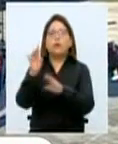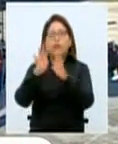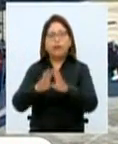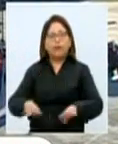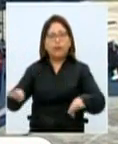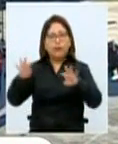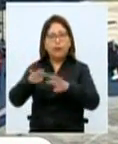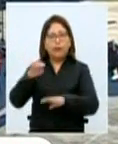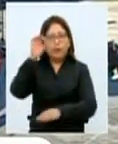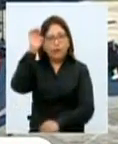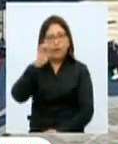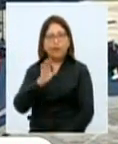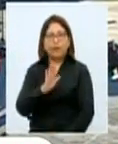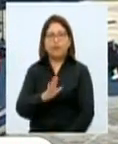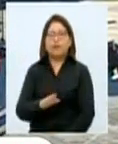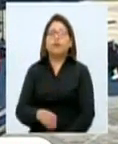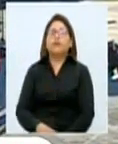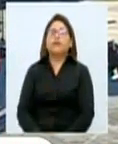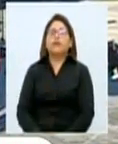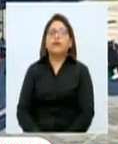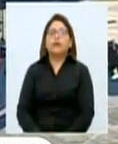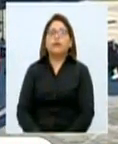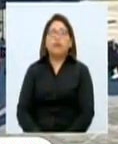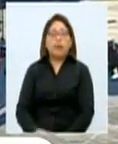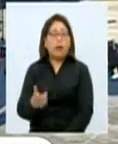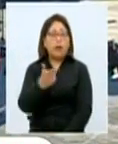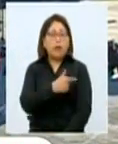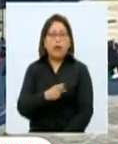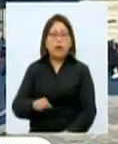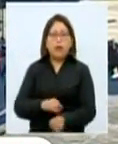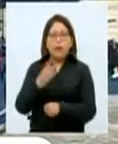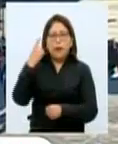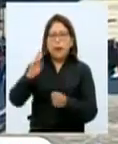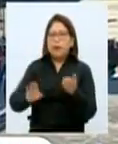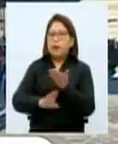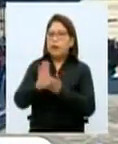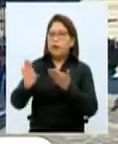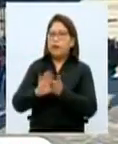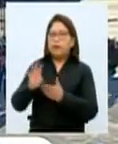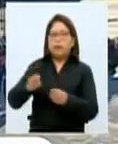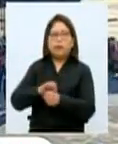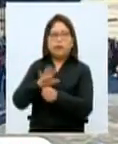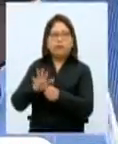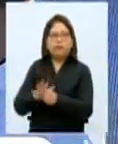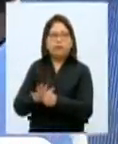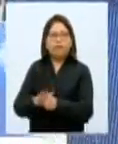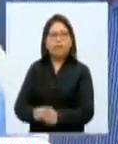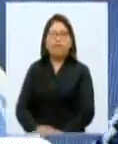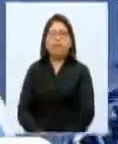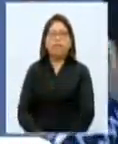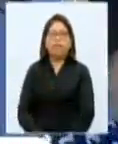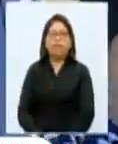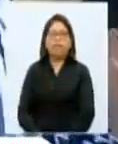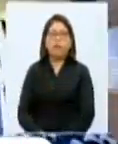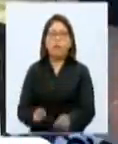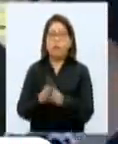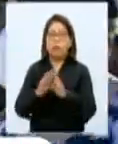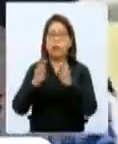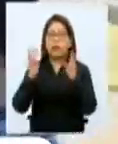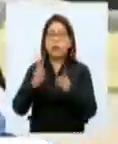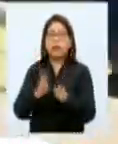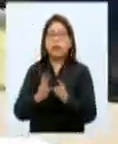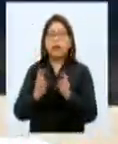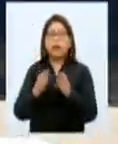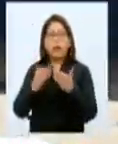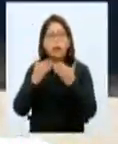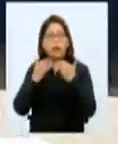Salud, a través de su cartera de Estado, pueda iniciar la vacunación. Ahora, este es un proceso que seguramente va a tomar su tiempo. El